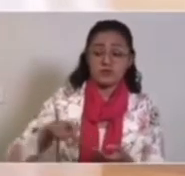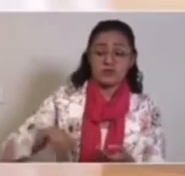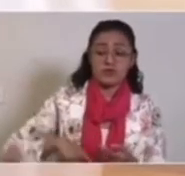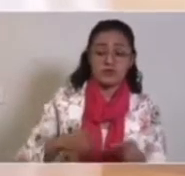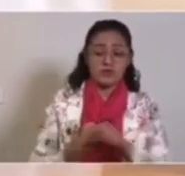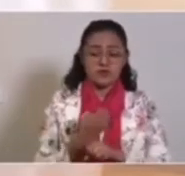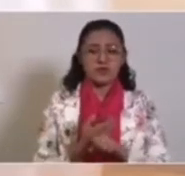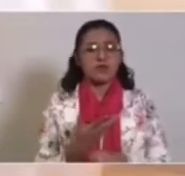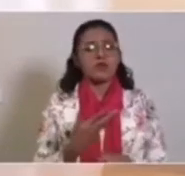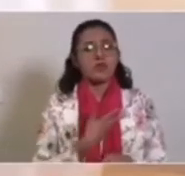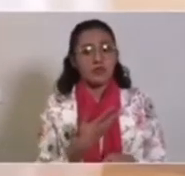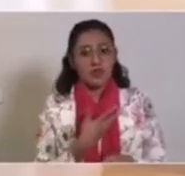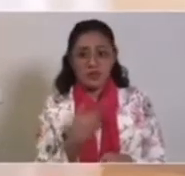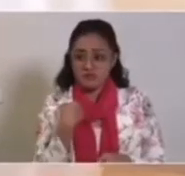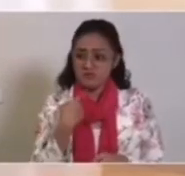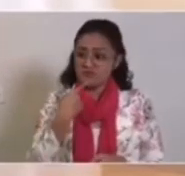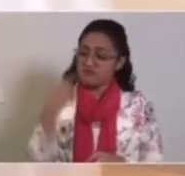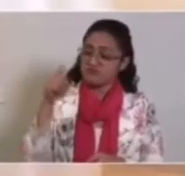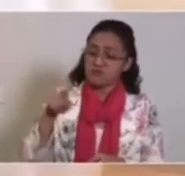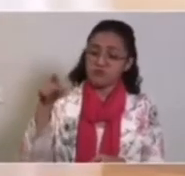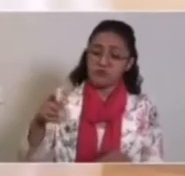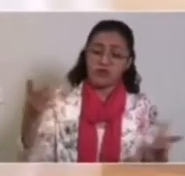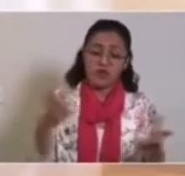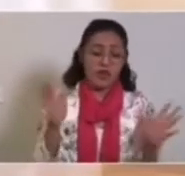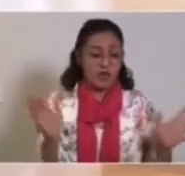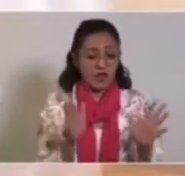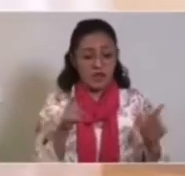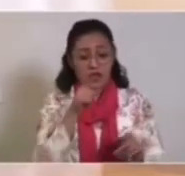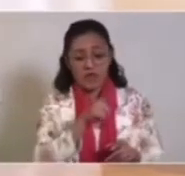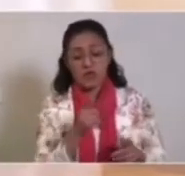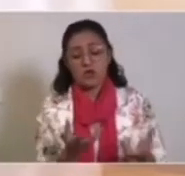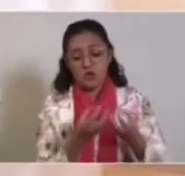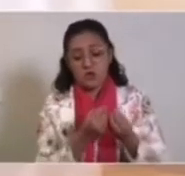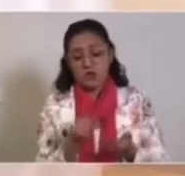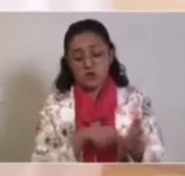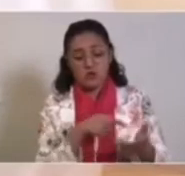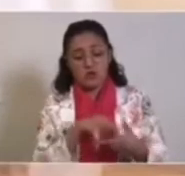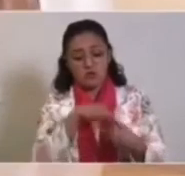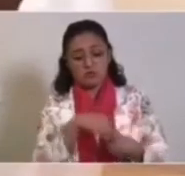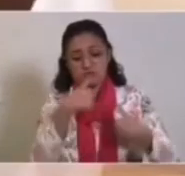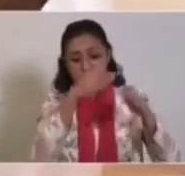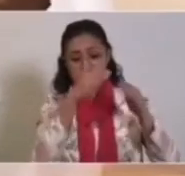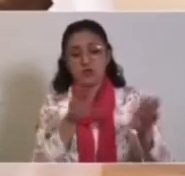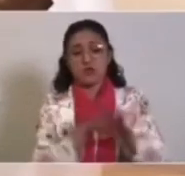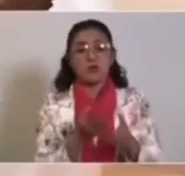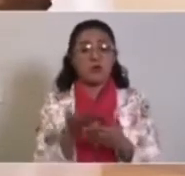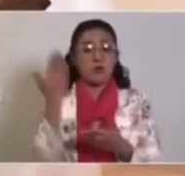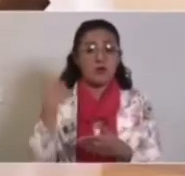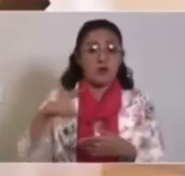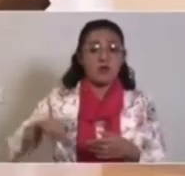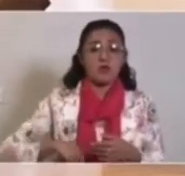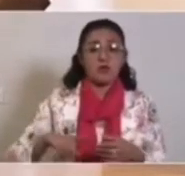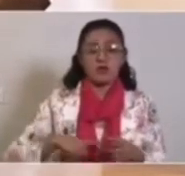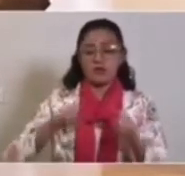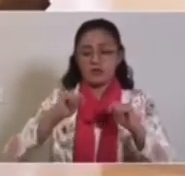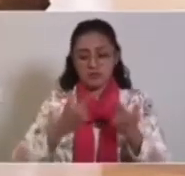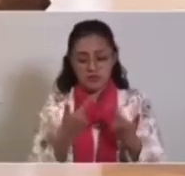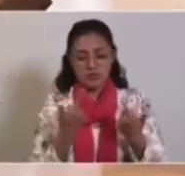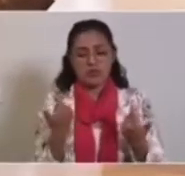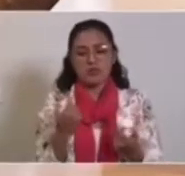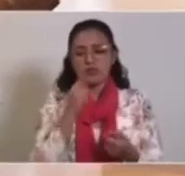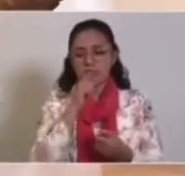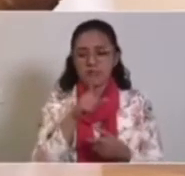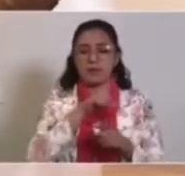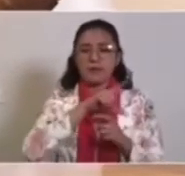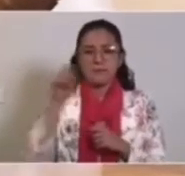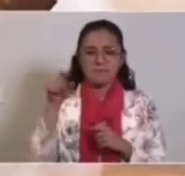tiene instrucciones de ser operador político como lo fue en el gobierno de tony gali y el